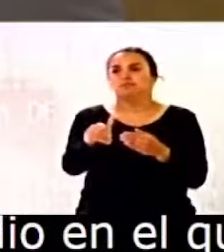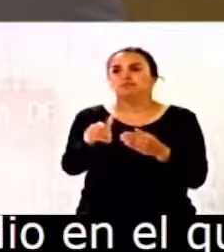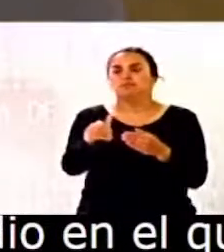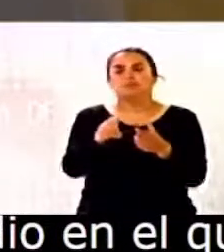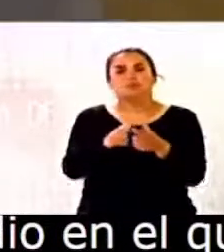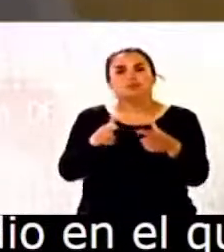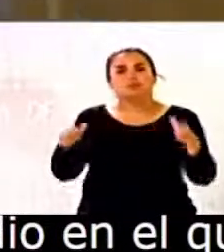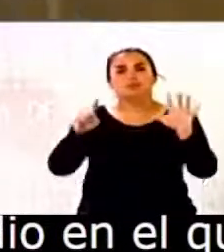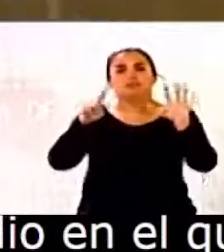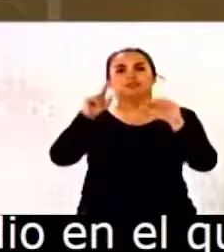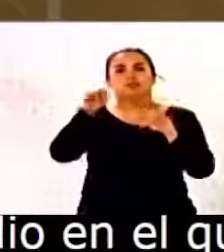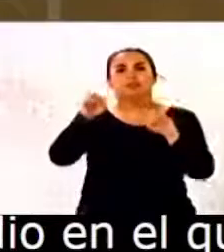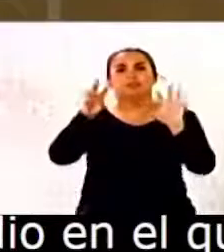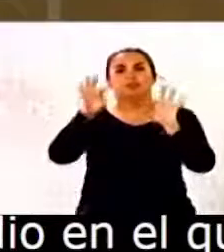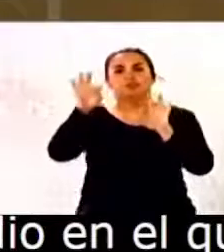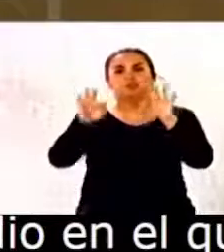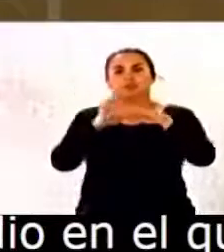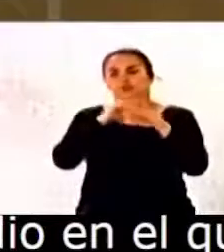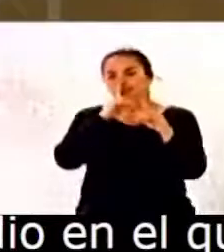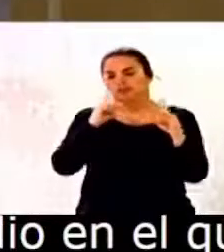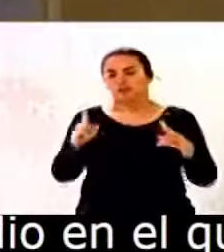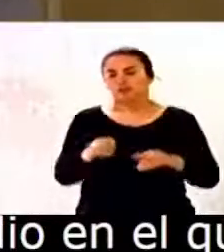del 6,8% para este año.